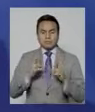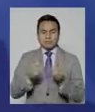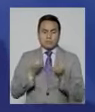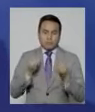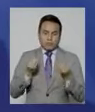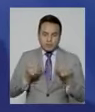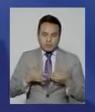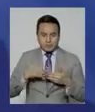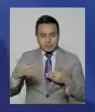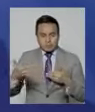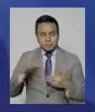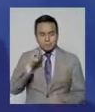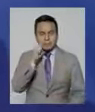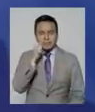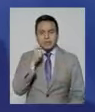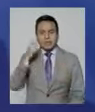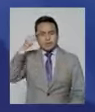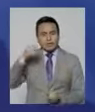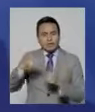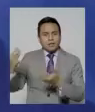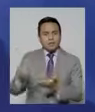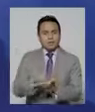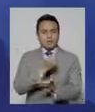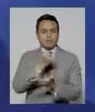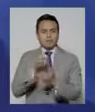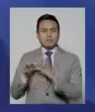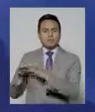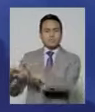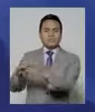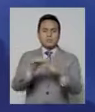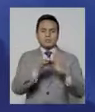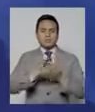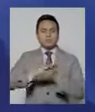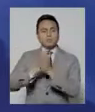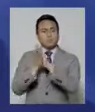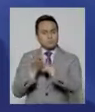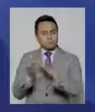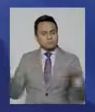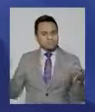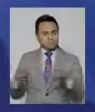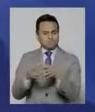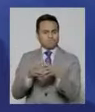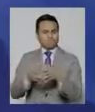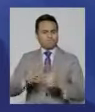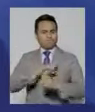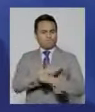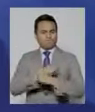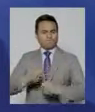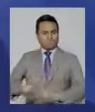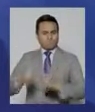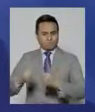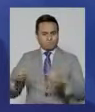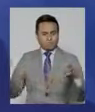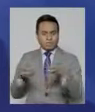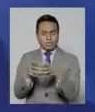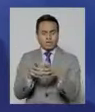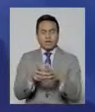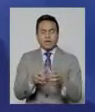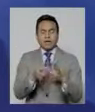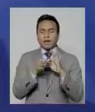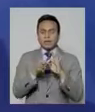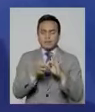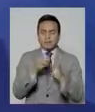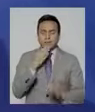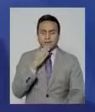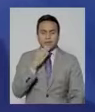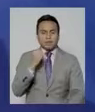obviamente que logremos todos unidos, todos en conjunto, con mucha fuerza y obviamente agradeciendo